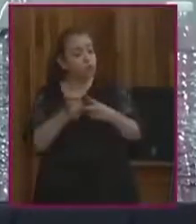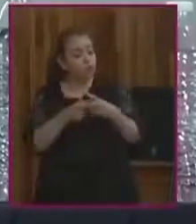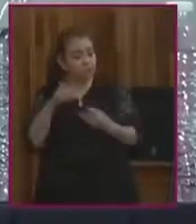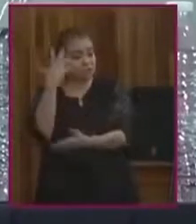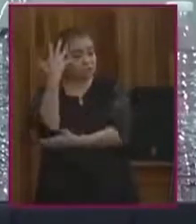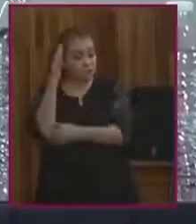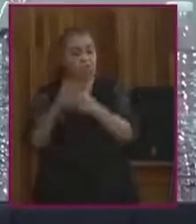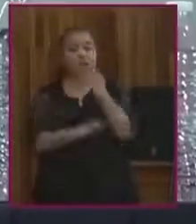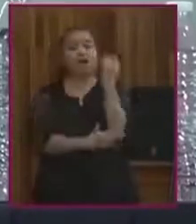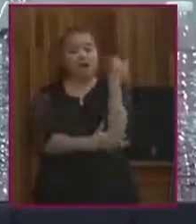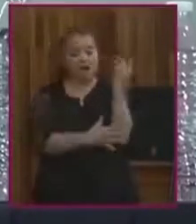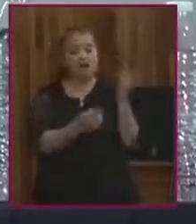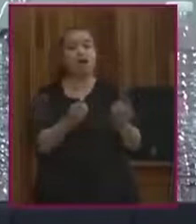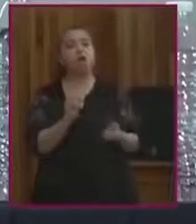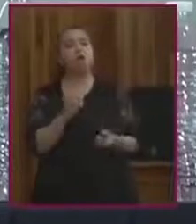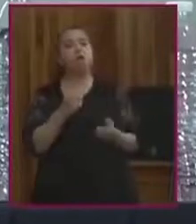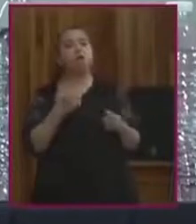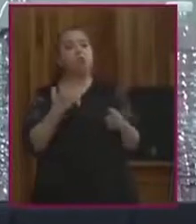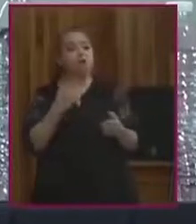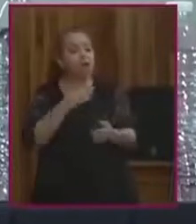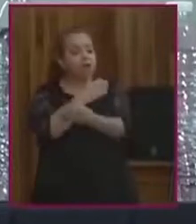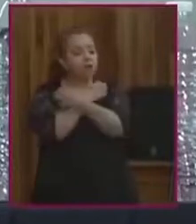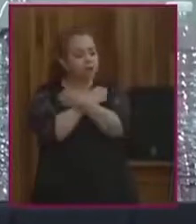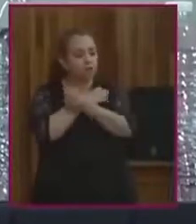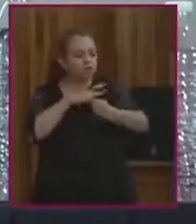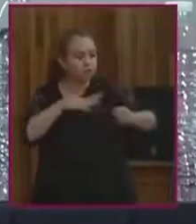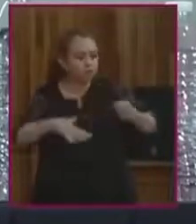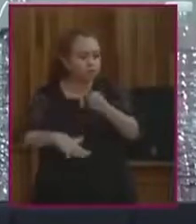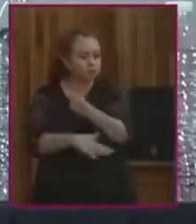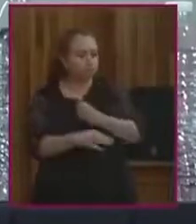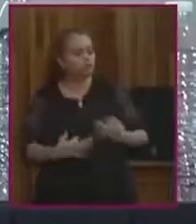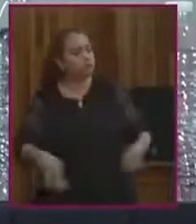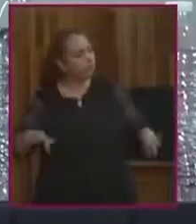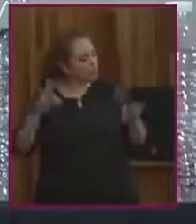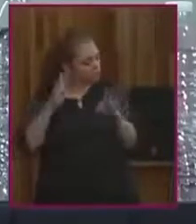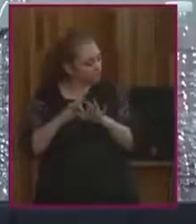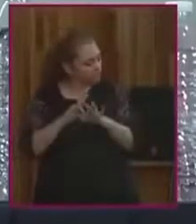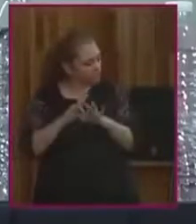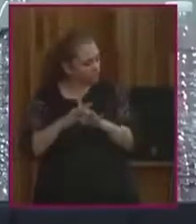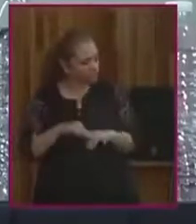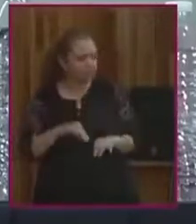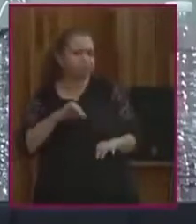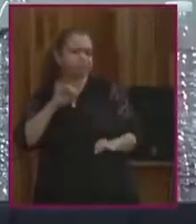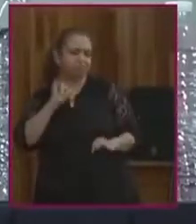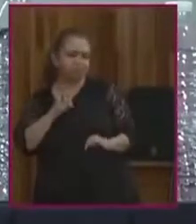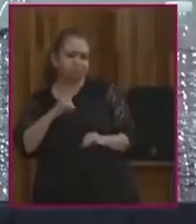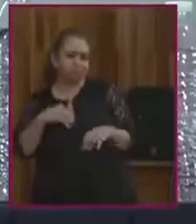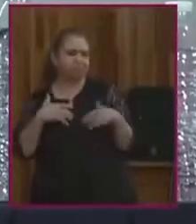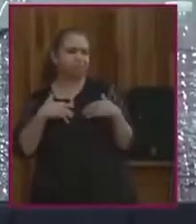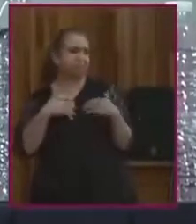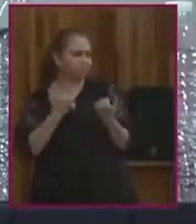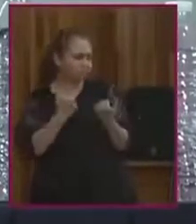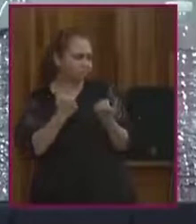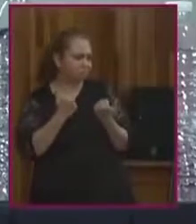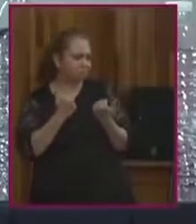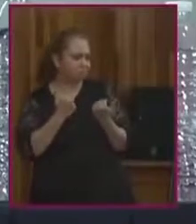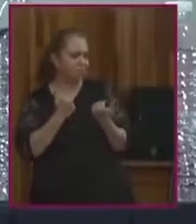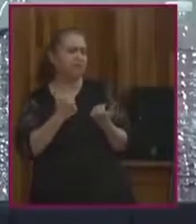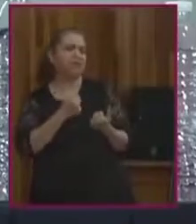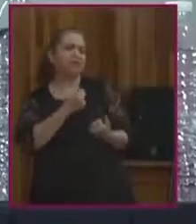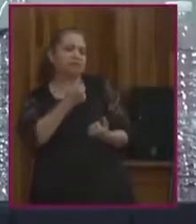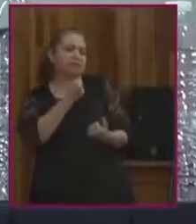básica es trascendental si entendemos que se tratan de